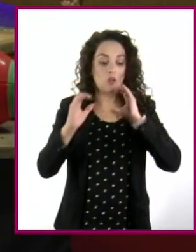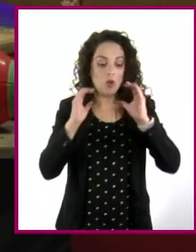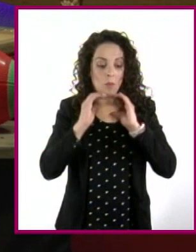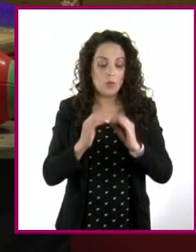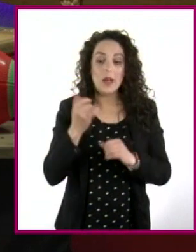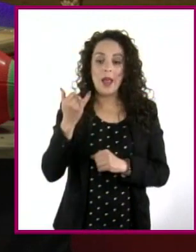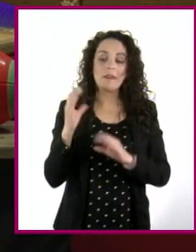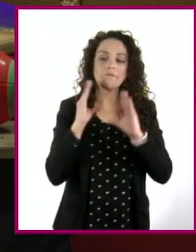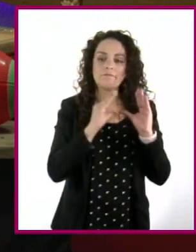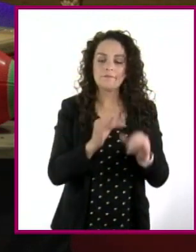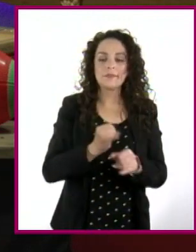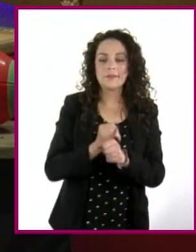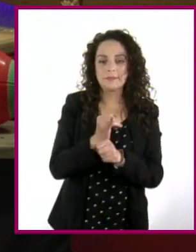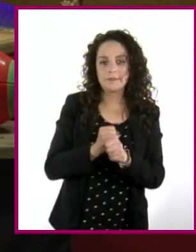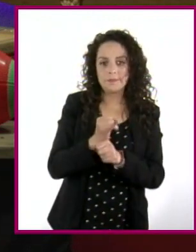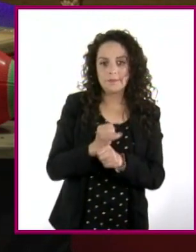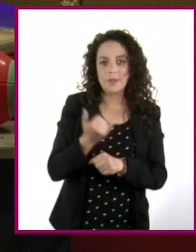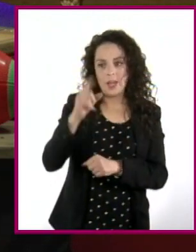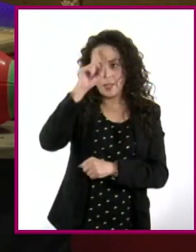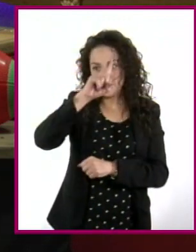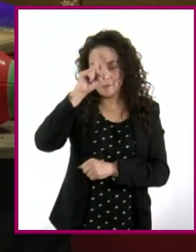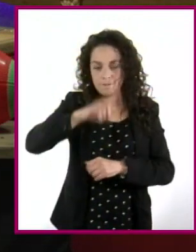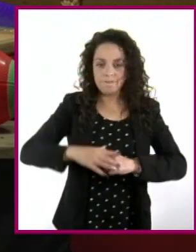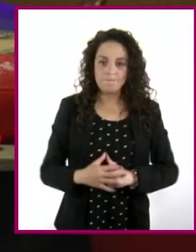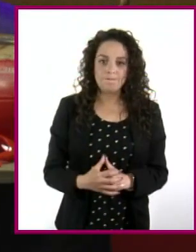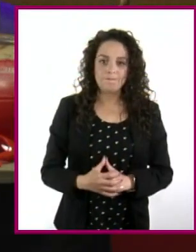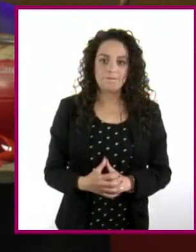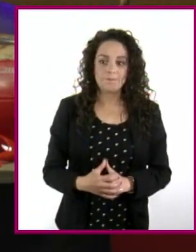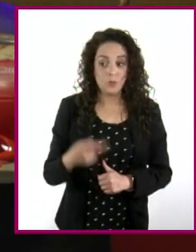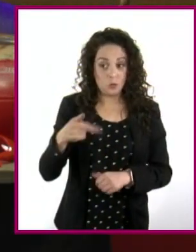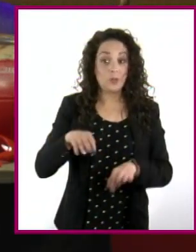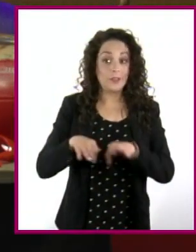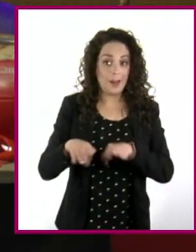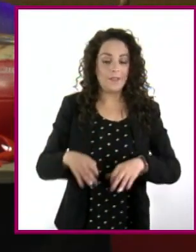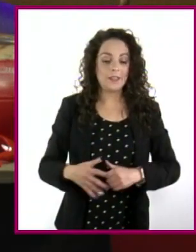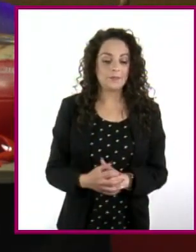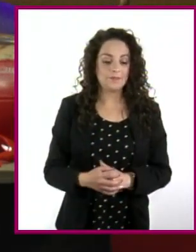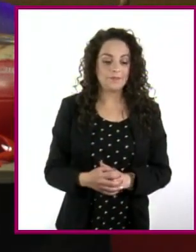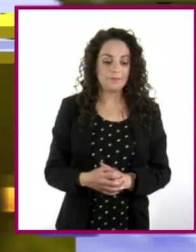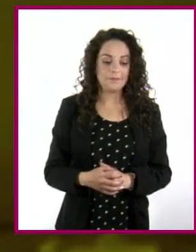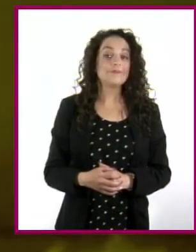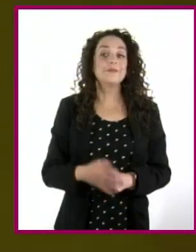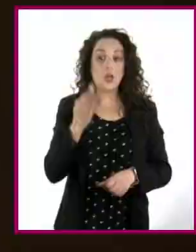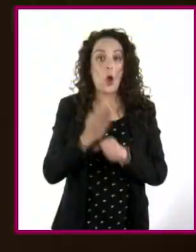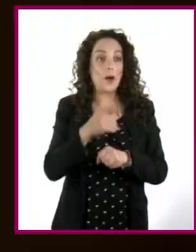docencia, investigación y consultoría. Ahorita que estás sonriendo.